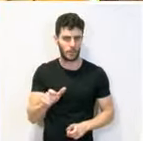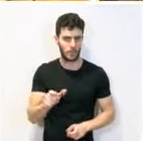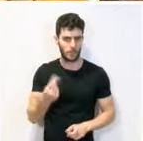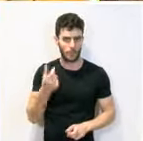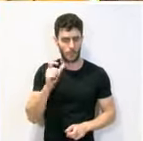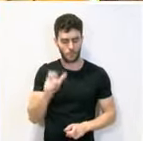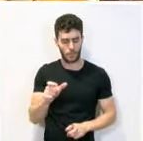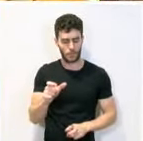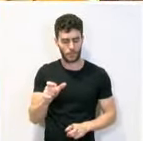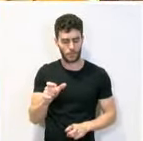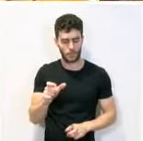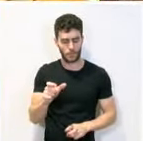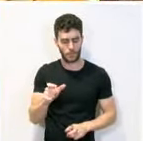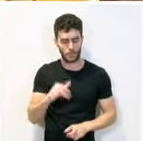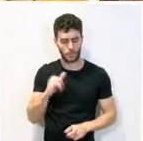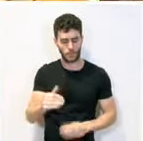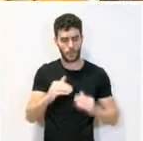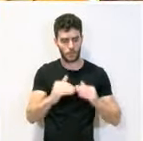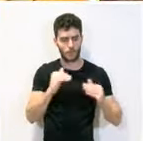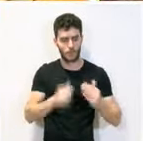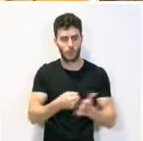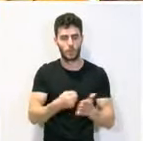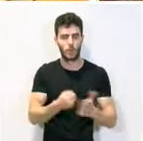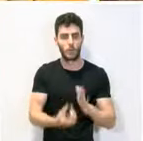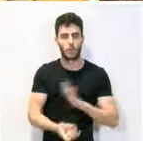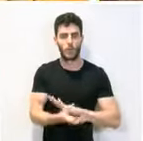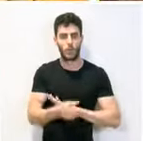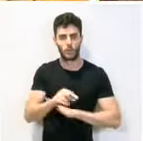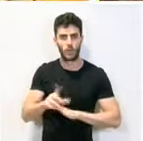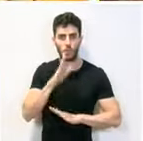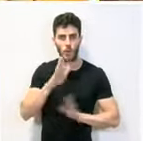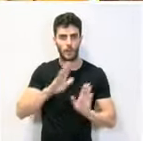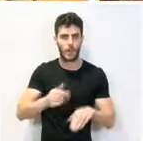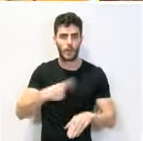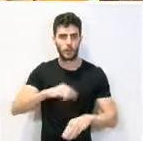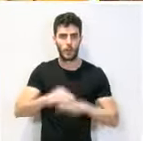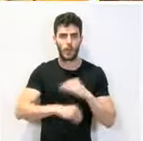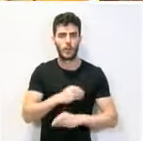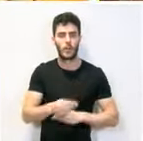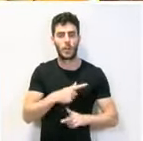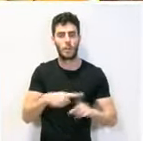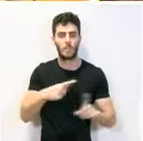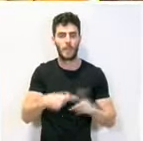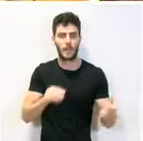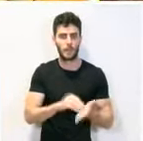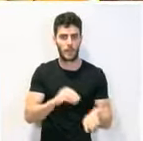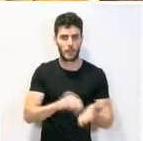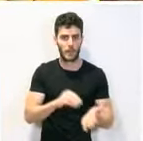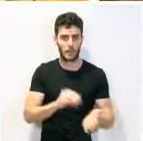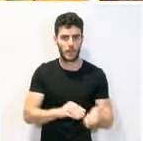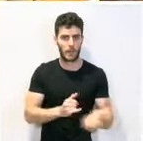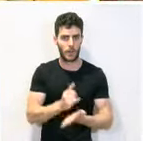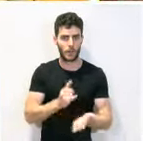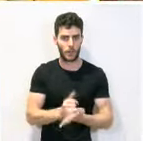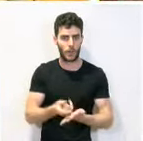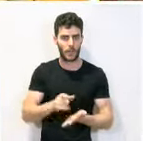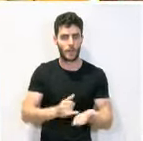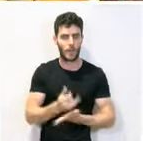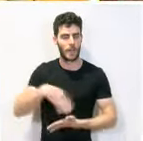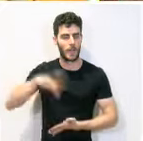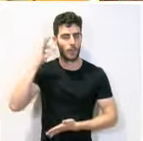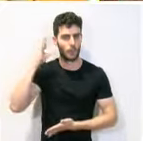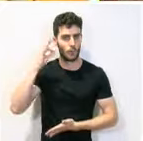el precio que está o no por debajo del coste de producción. Al final estamos haciendo una media que en muchas ocasiones los agricultores y las